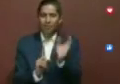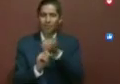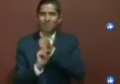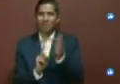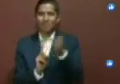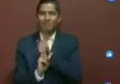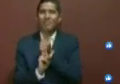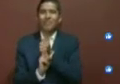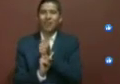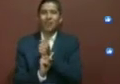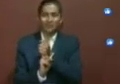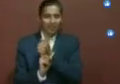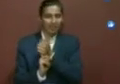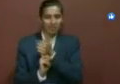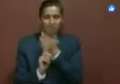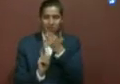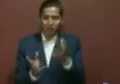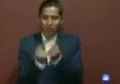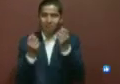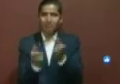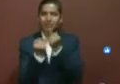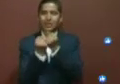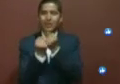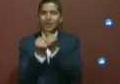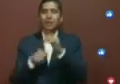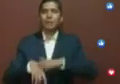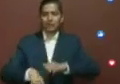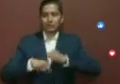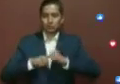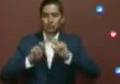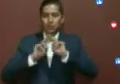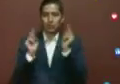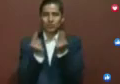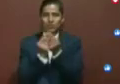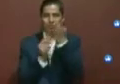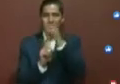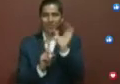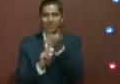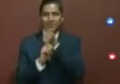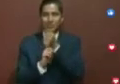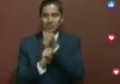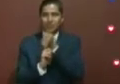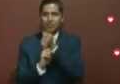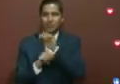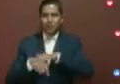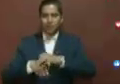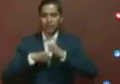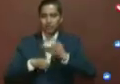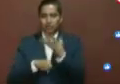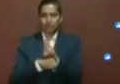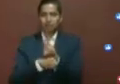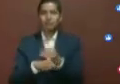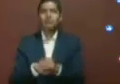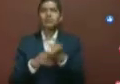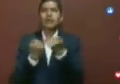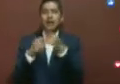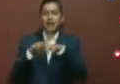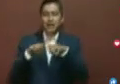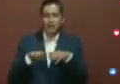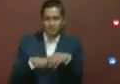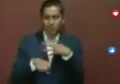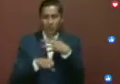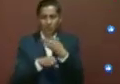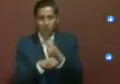secuestro. Se fortaleció la unidad de combate al secuestro, se ha equipado y ha